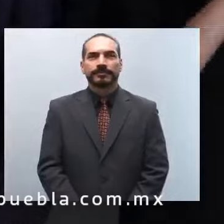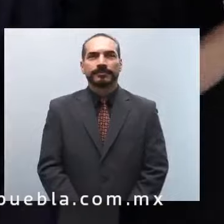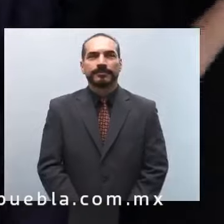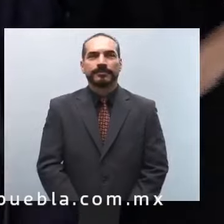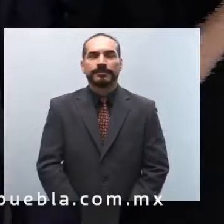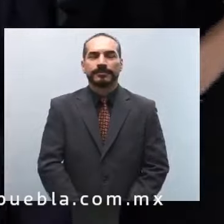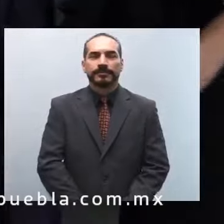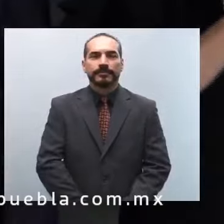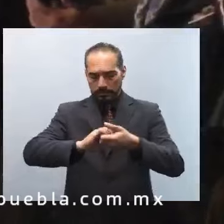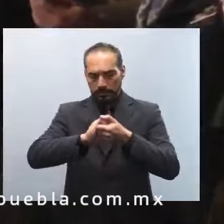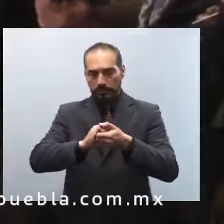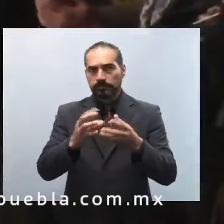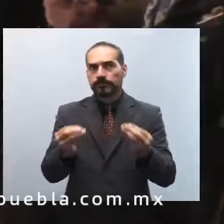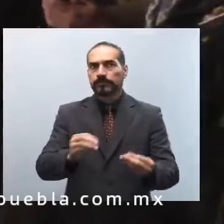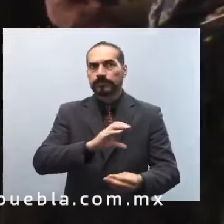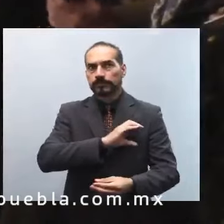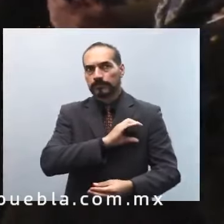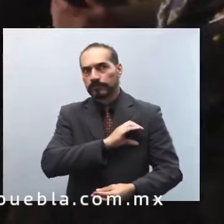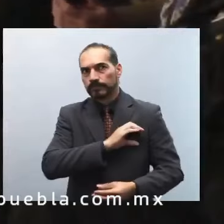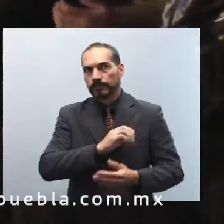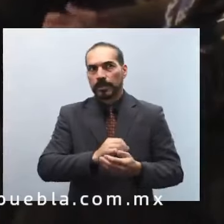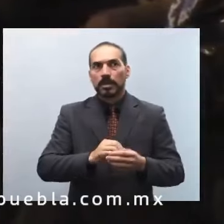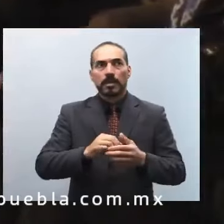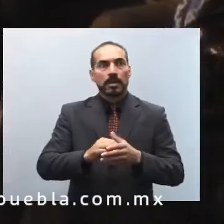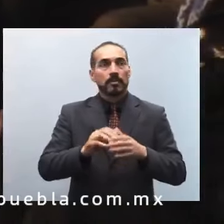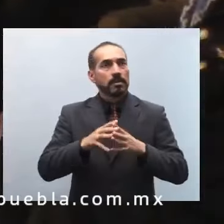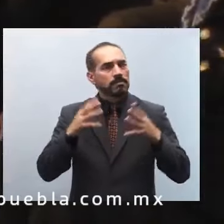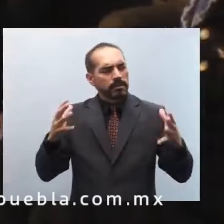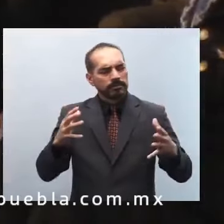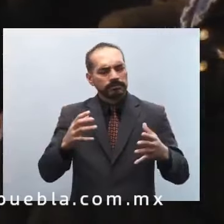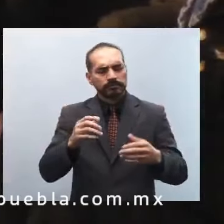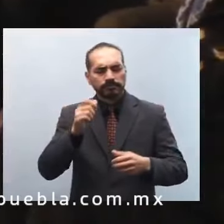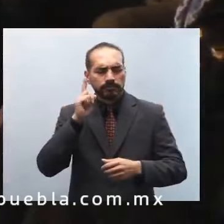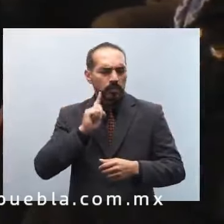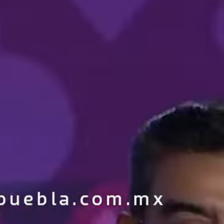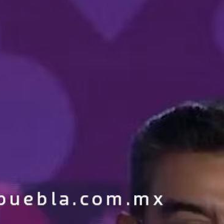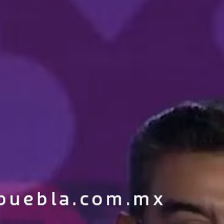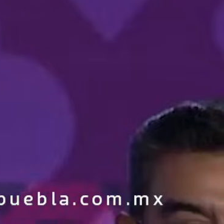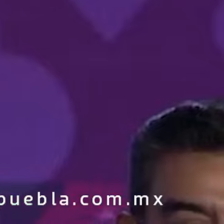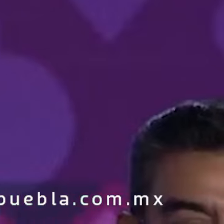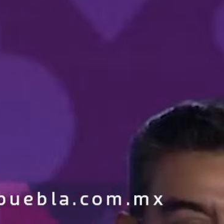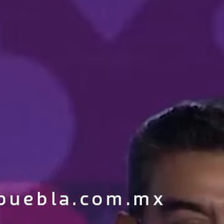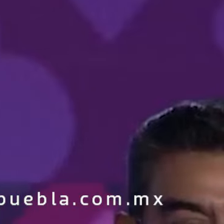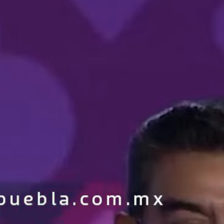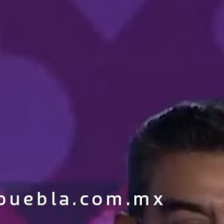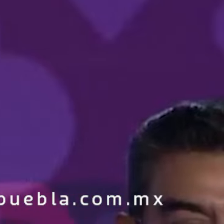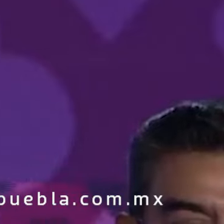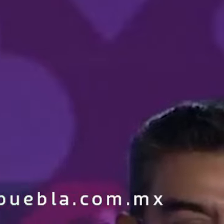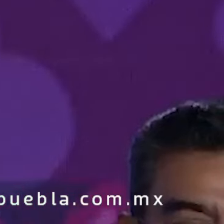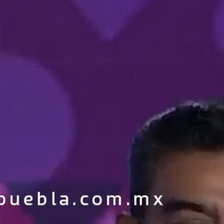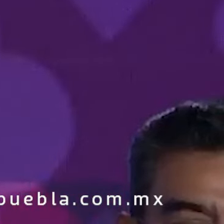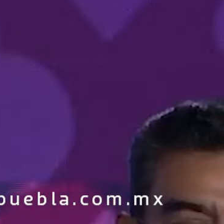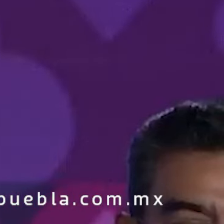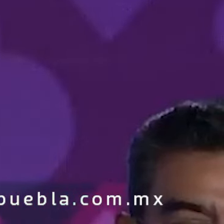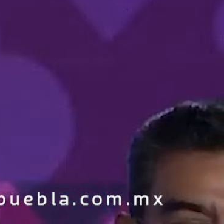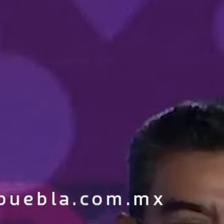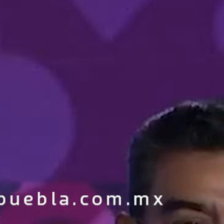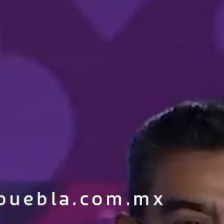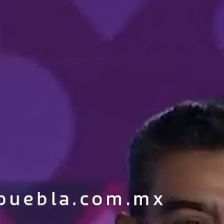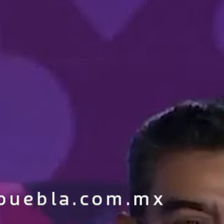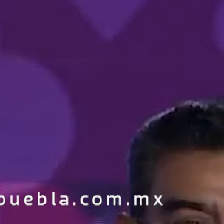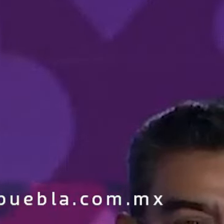Sergio Salomón Céspedes, Antonio Gali, Melquíades Morales y Guillermo Pacheco. El nuevo alcalde dirigirá Puebla durante el